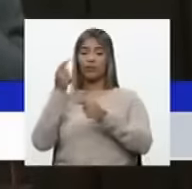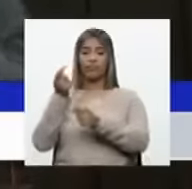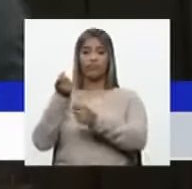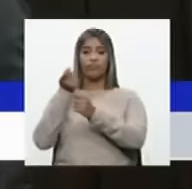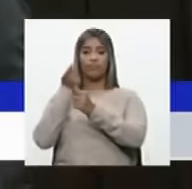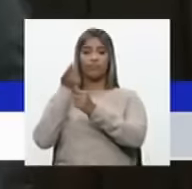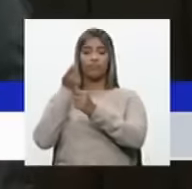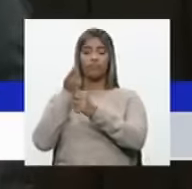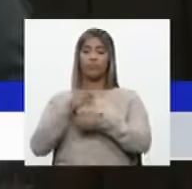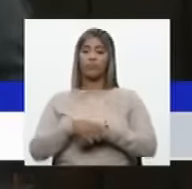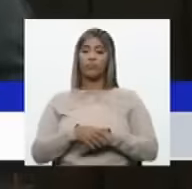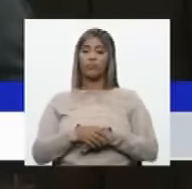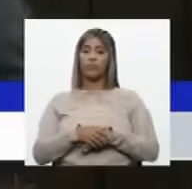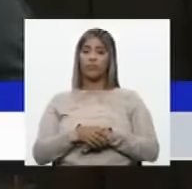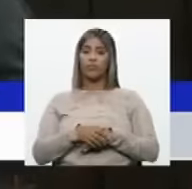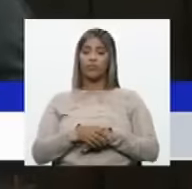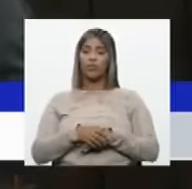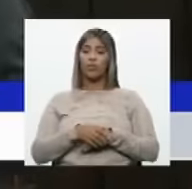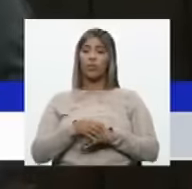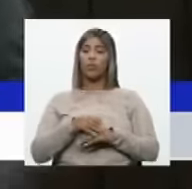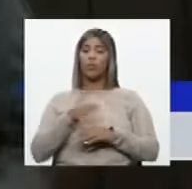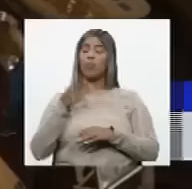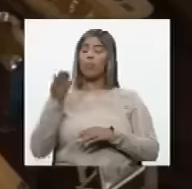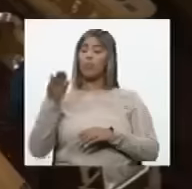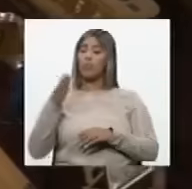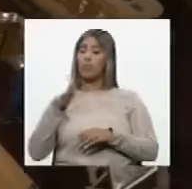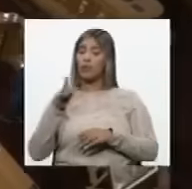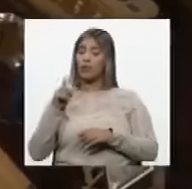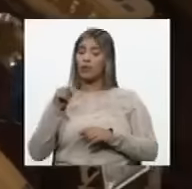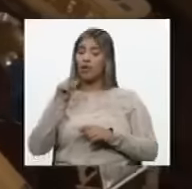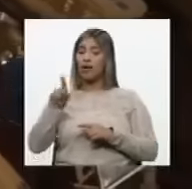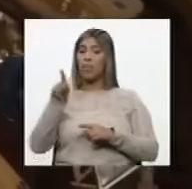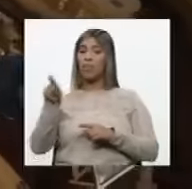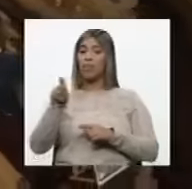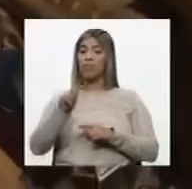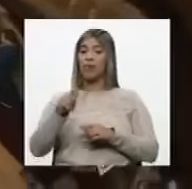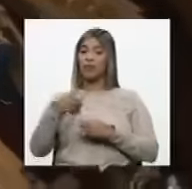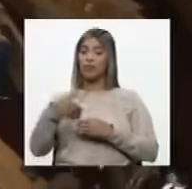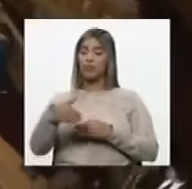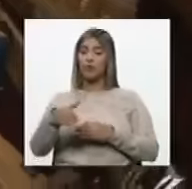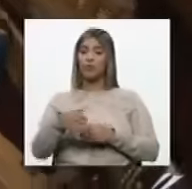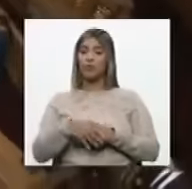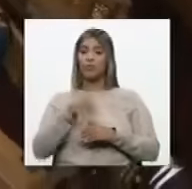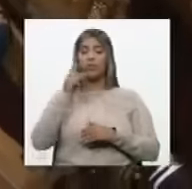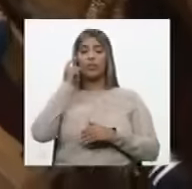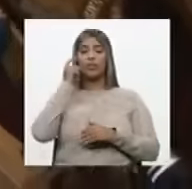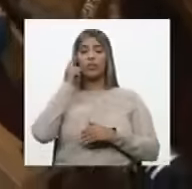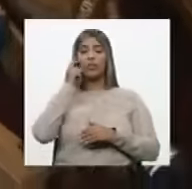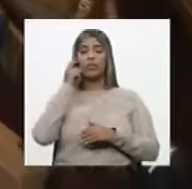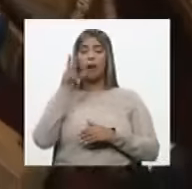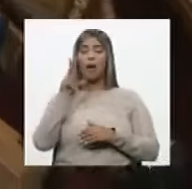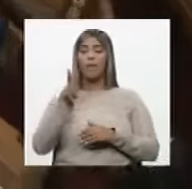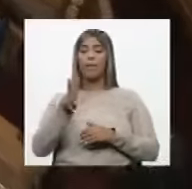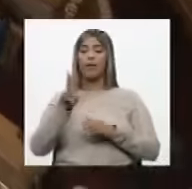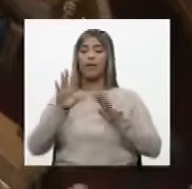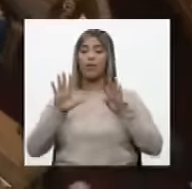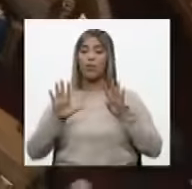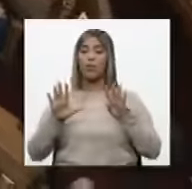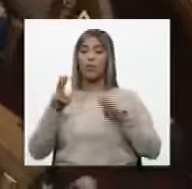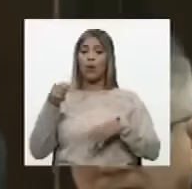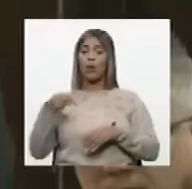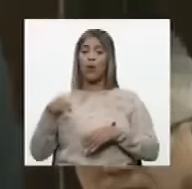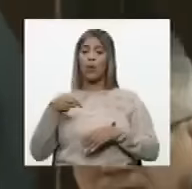acuerdo por bien, por el fallecimiento, y justamente que el mes que viene, el día 29 de